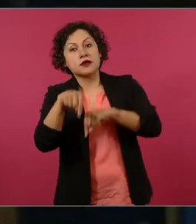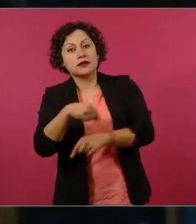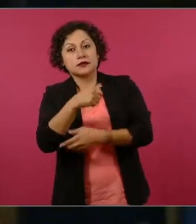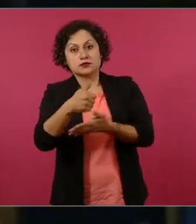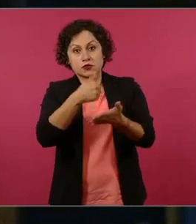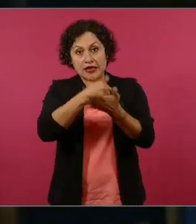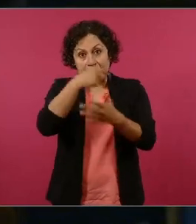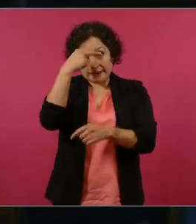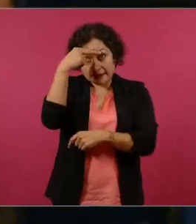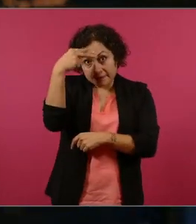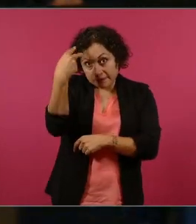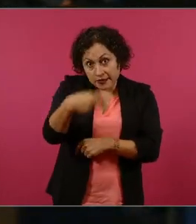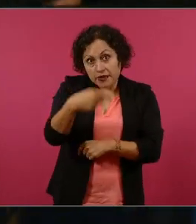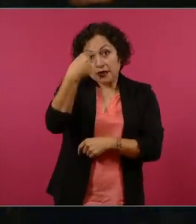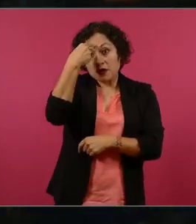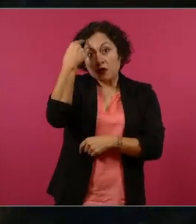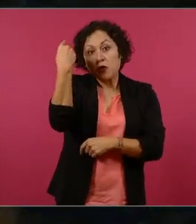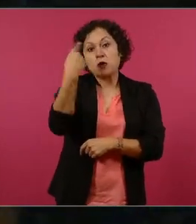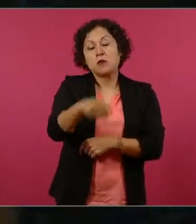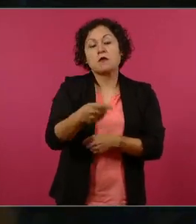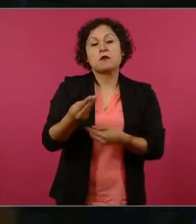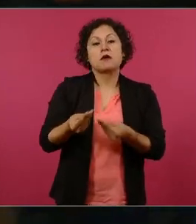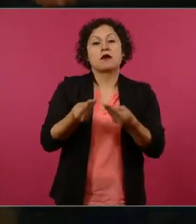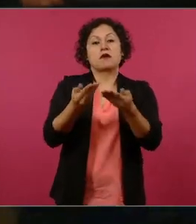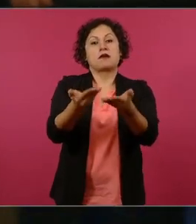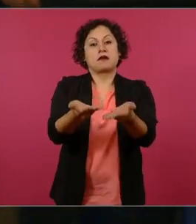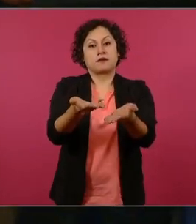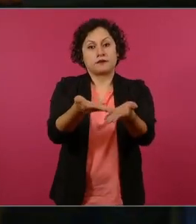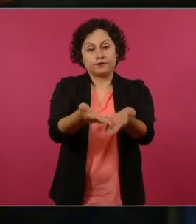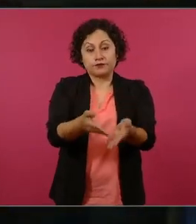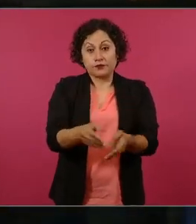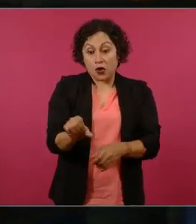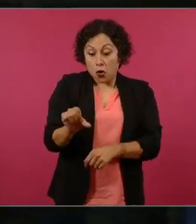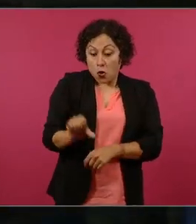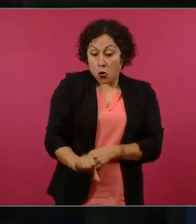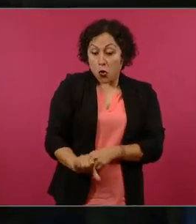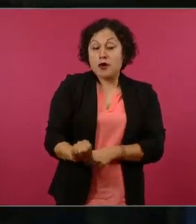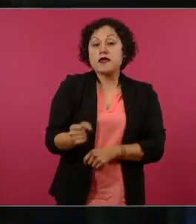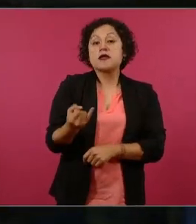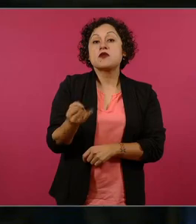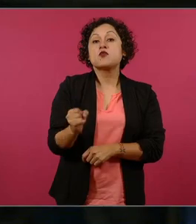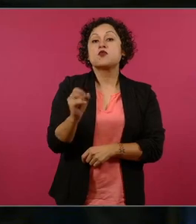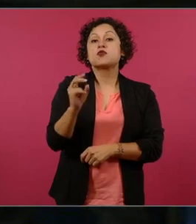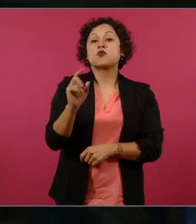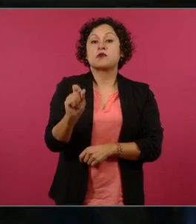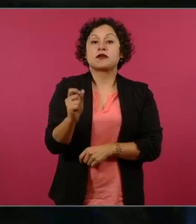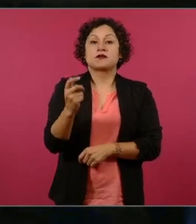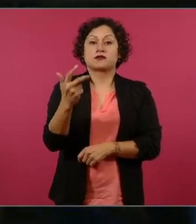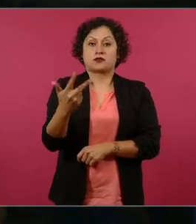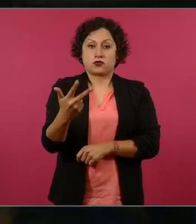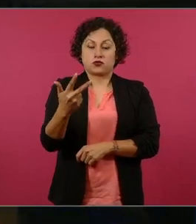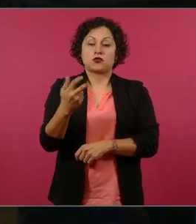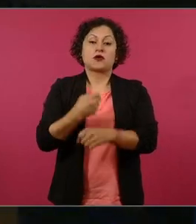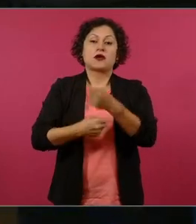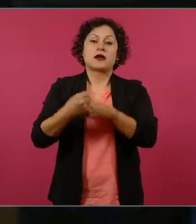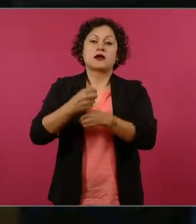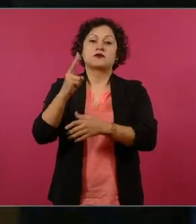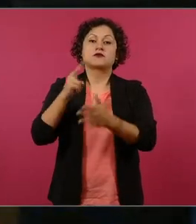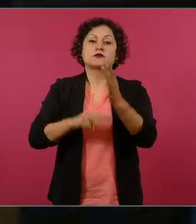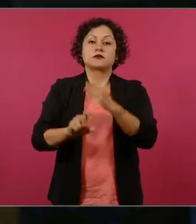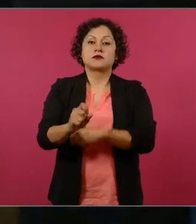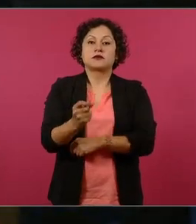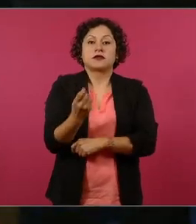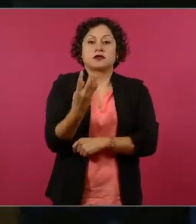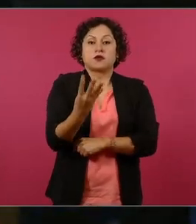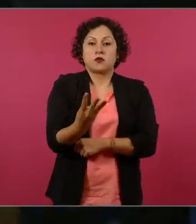las respuestas a lo solicitado y hoy hoy 28 de junio 2024 cofepris no da respuesta